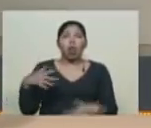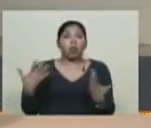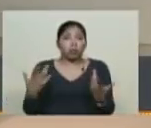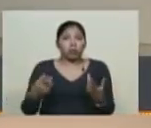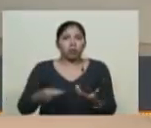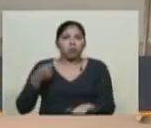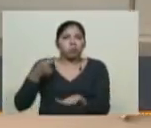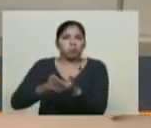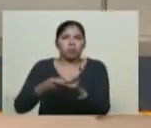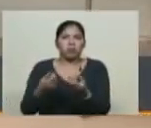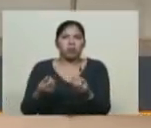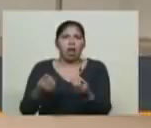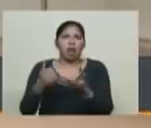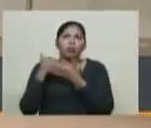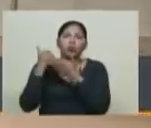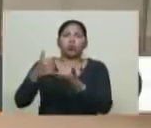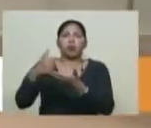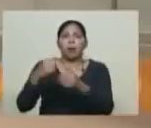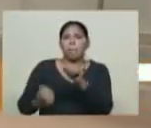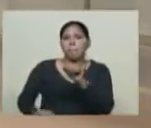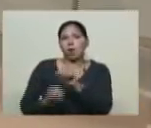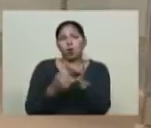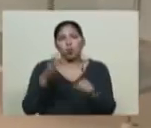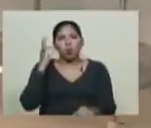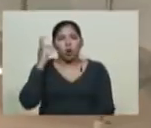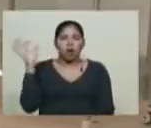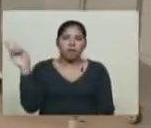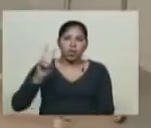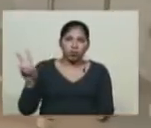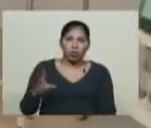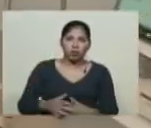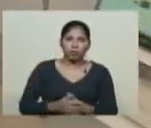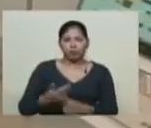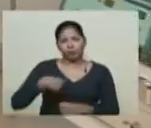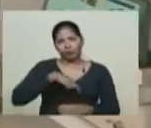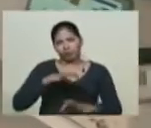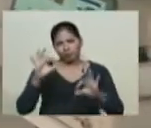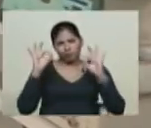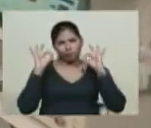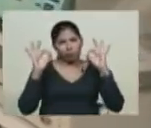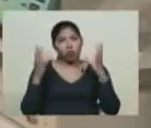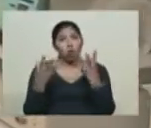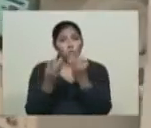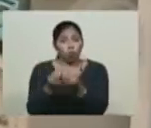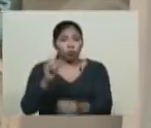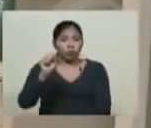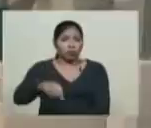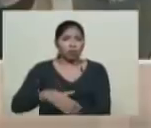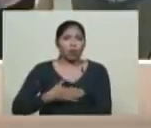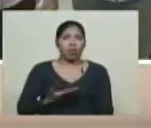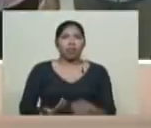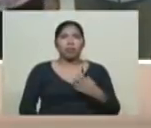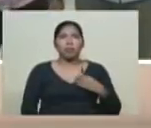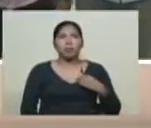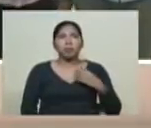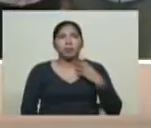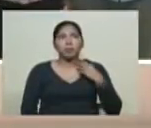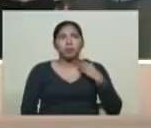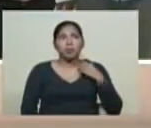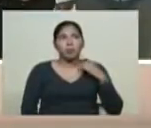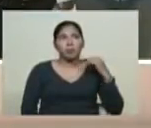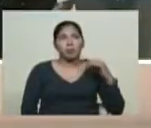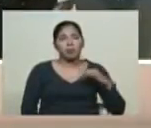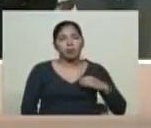la salud de la mujer venezolana. Seguimos venciendo. Juntos, todo es posible. Bueno, un gran